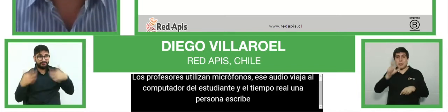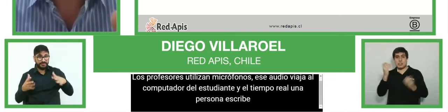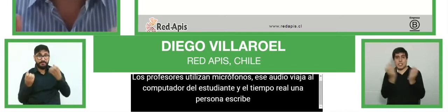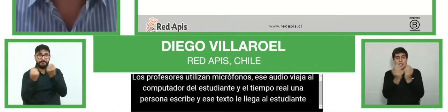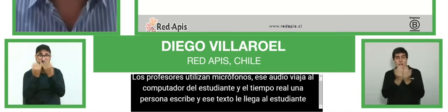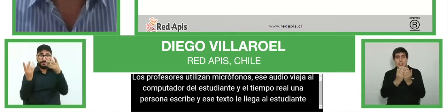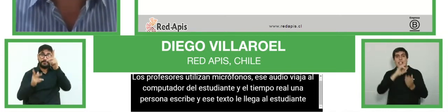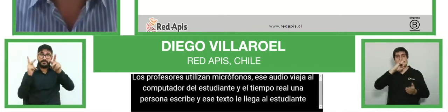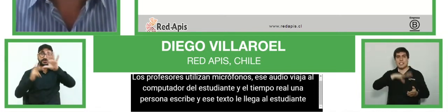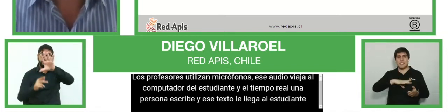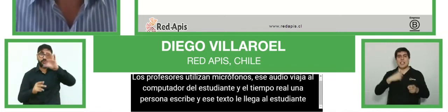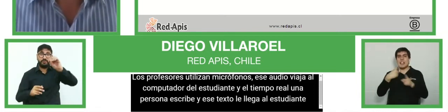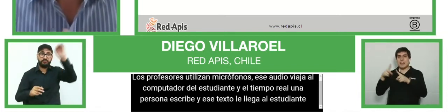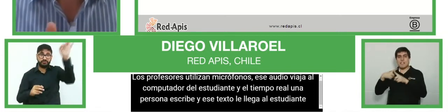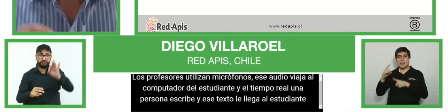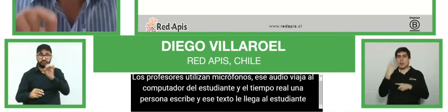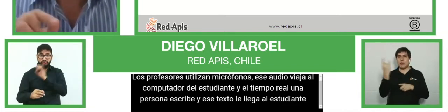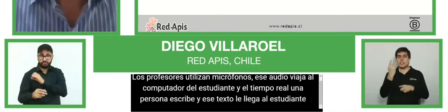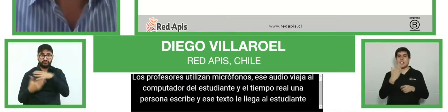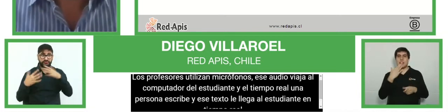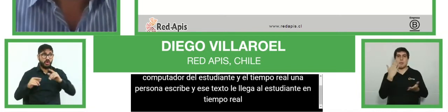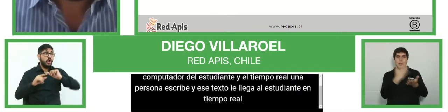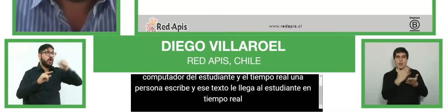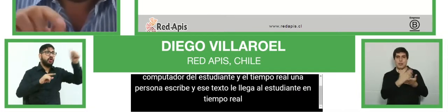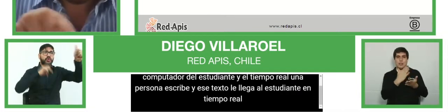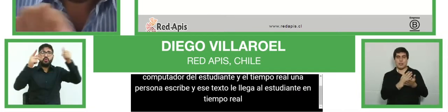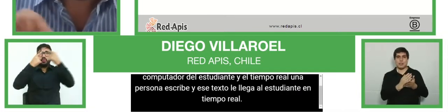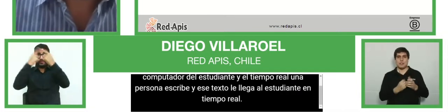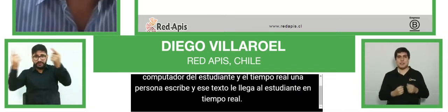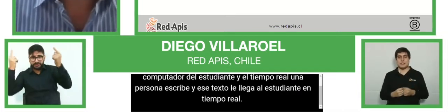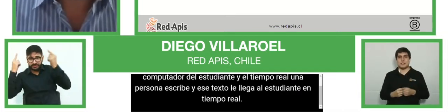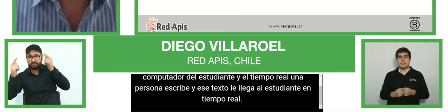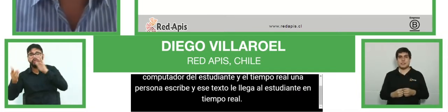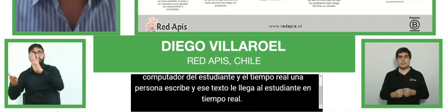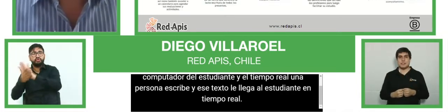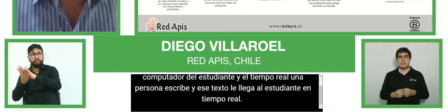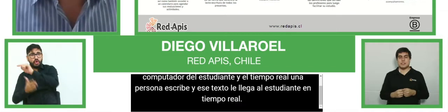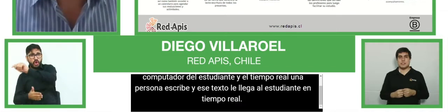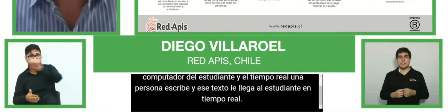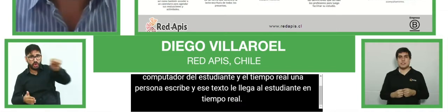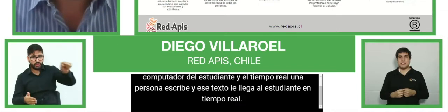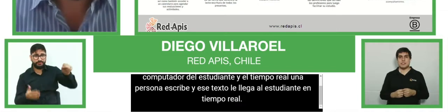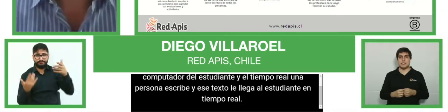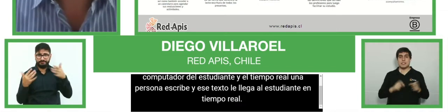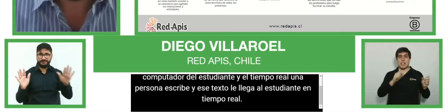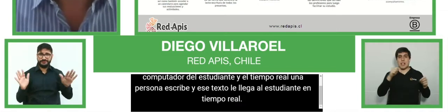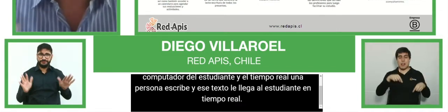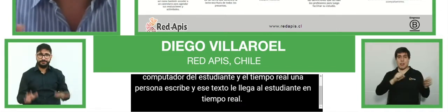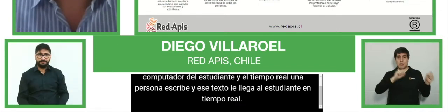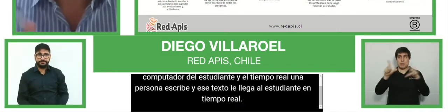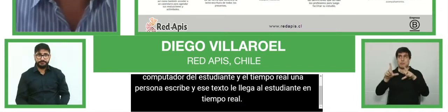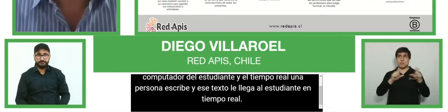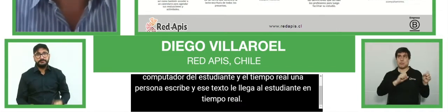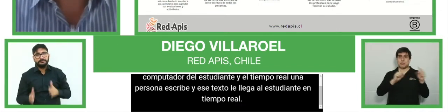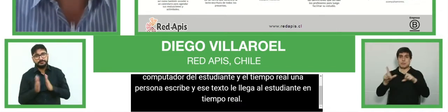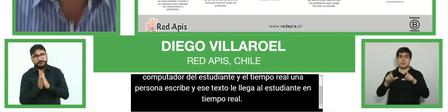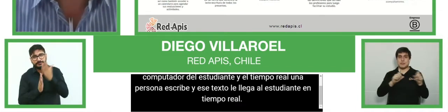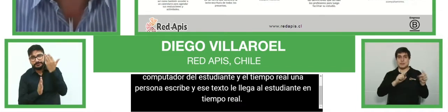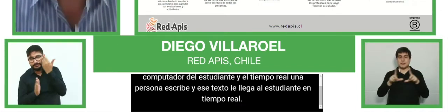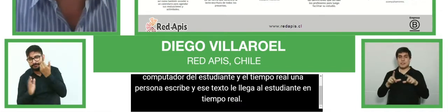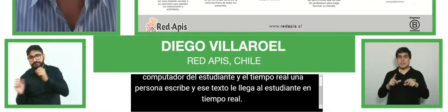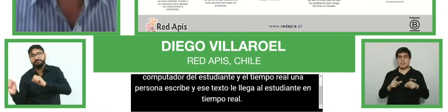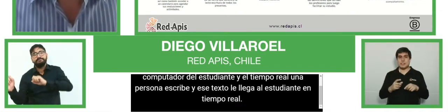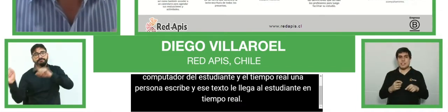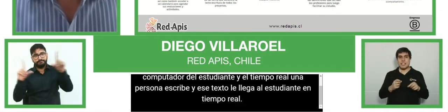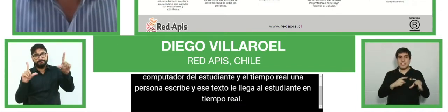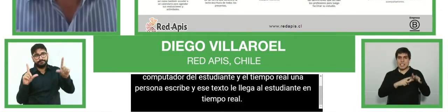distintas universidades y colegios. Una más, por favor, que aparecen ahora varias. Les comento también de los beneficios y alcances de esta